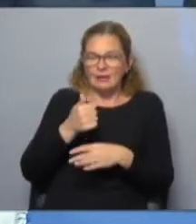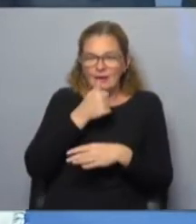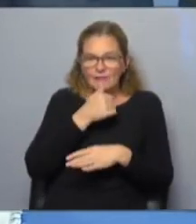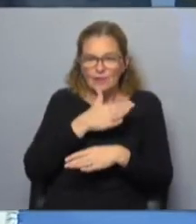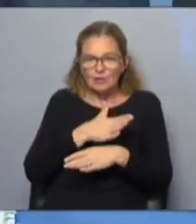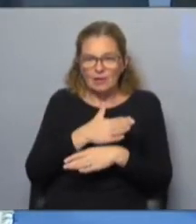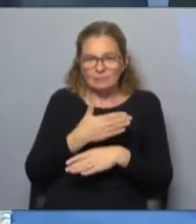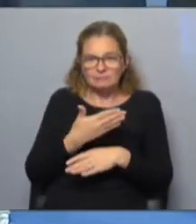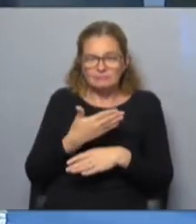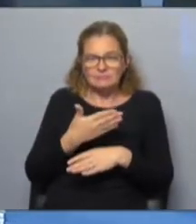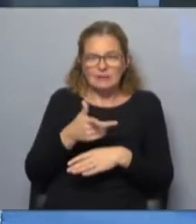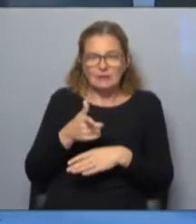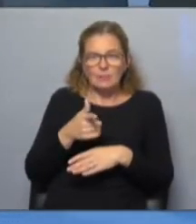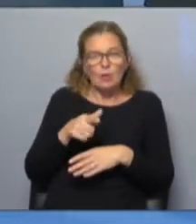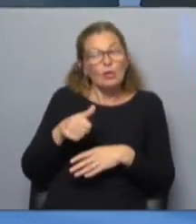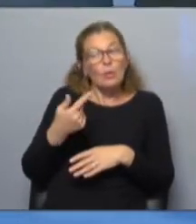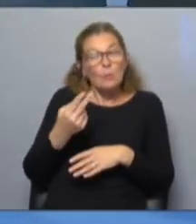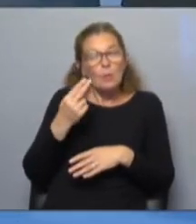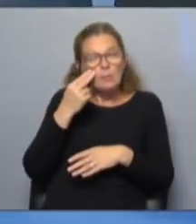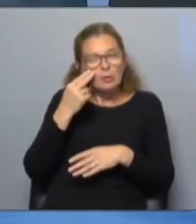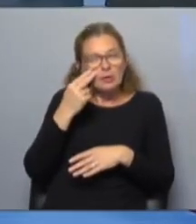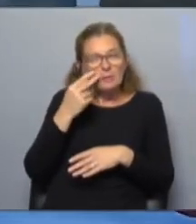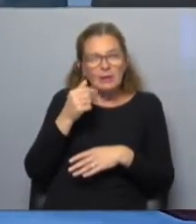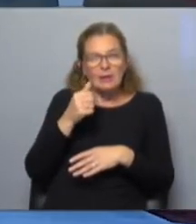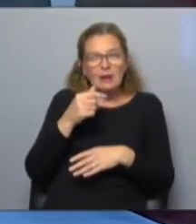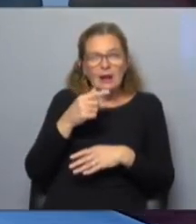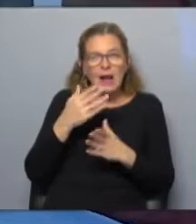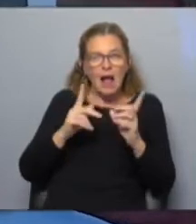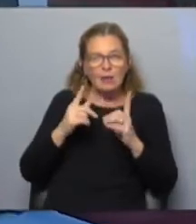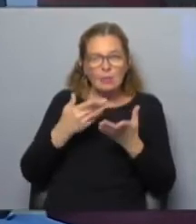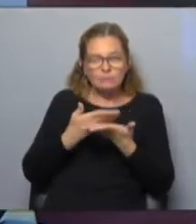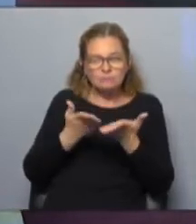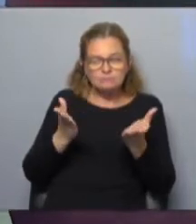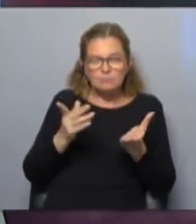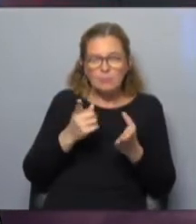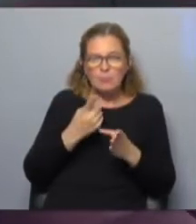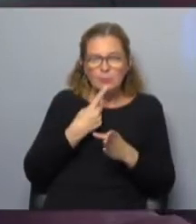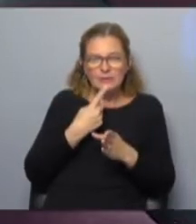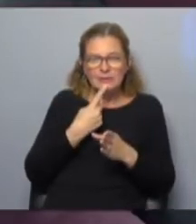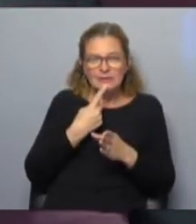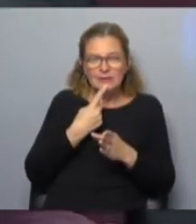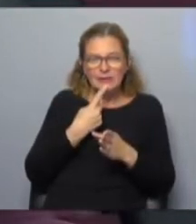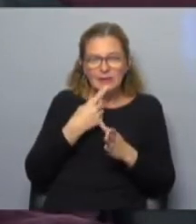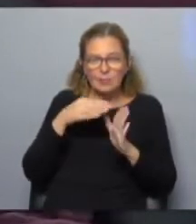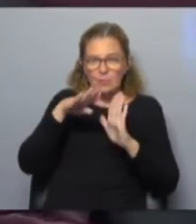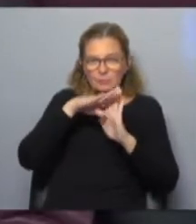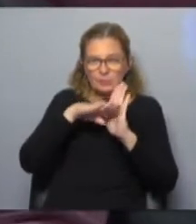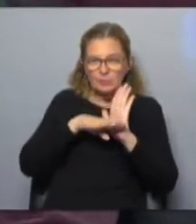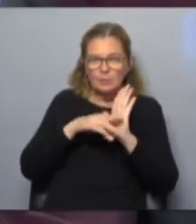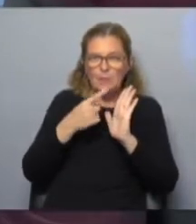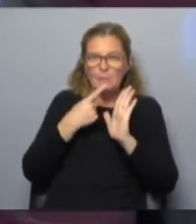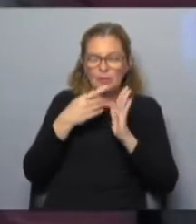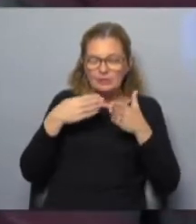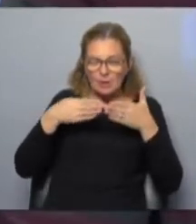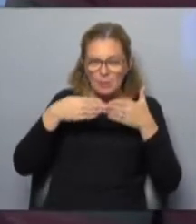que tiene consecuencias hay una dimensión política hay una limitación de las definiciones de política